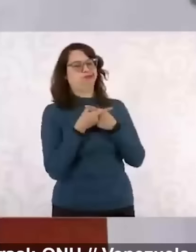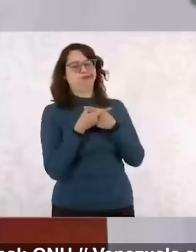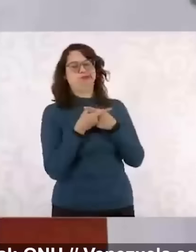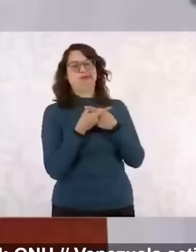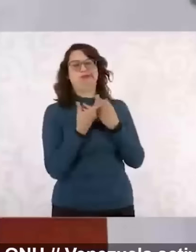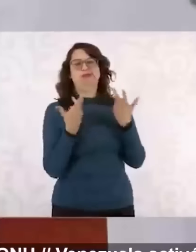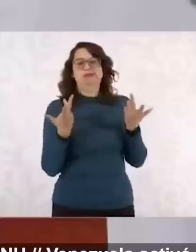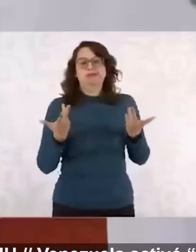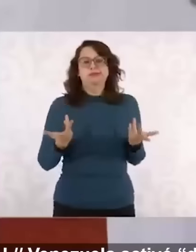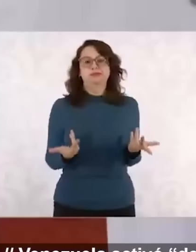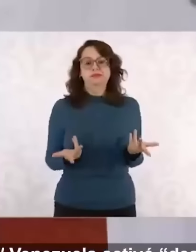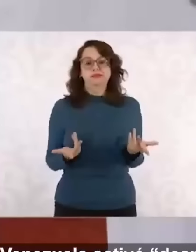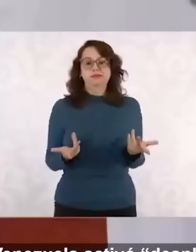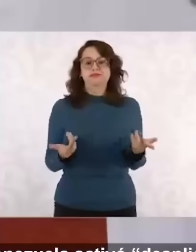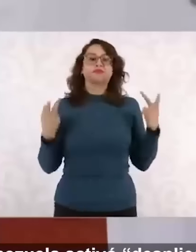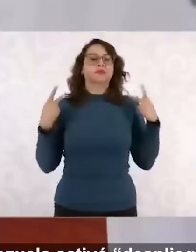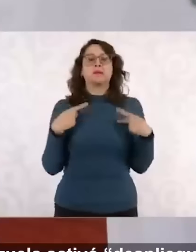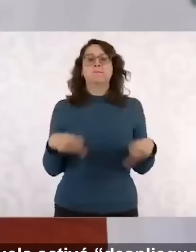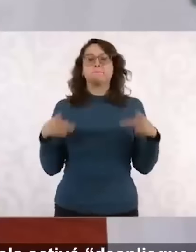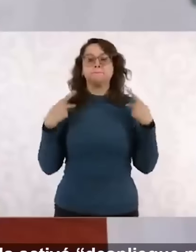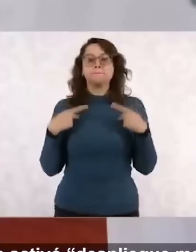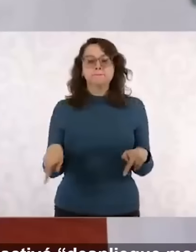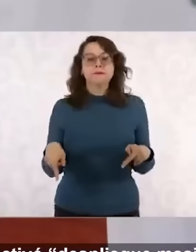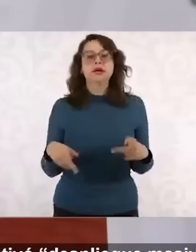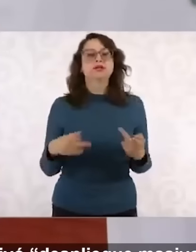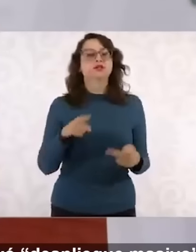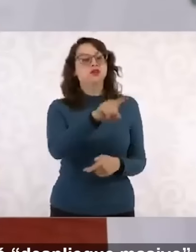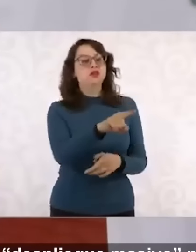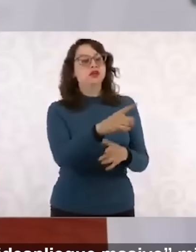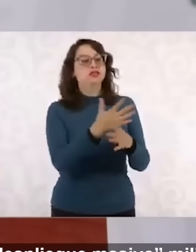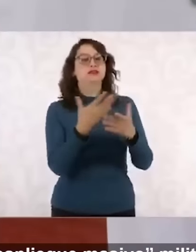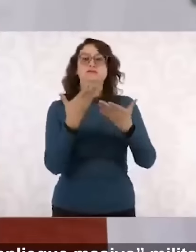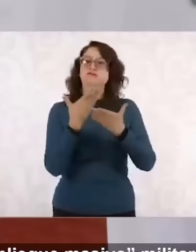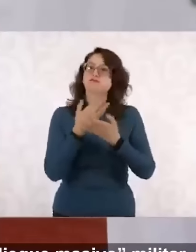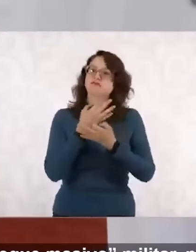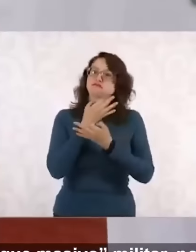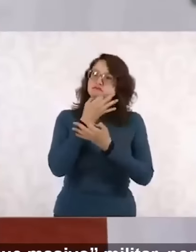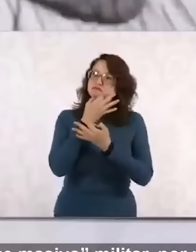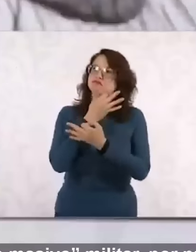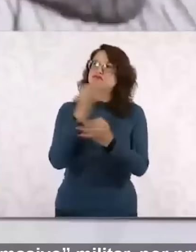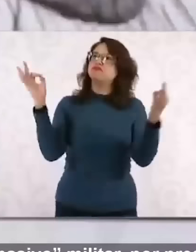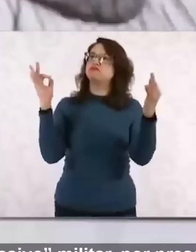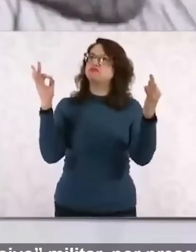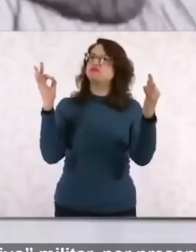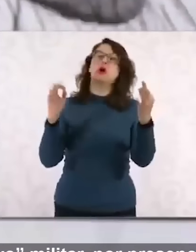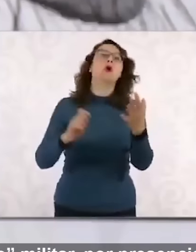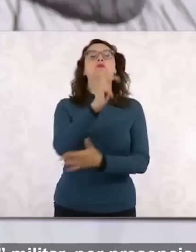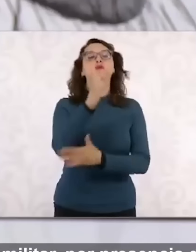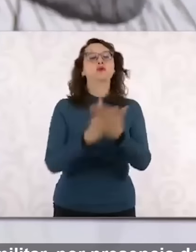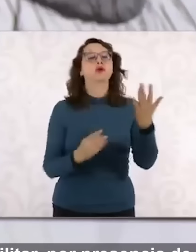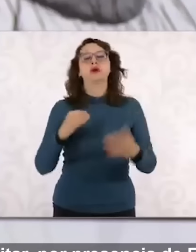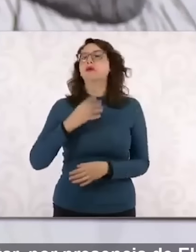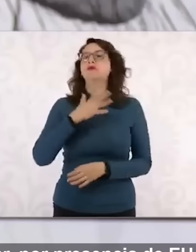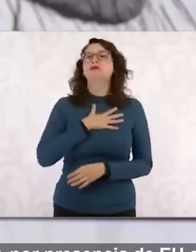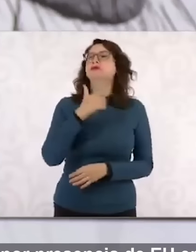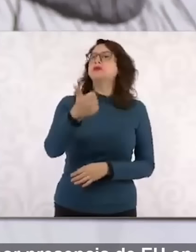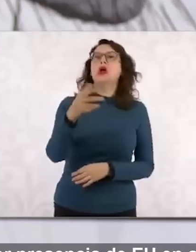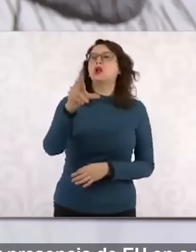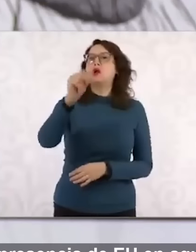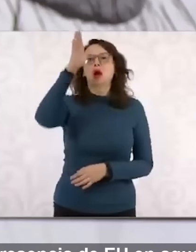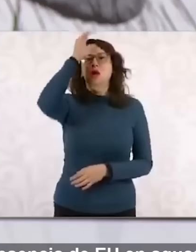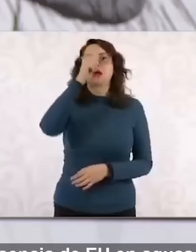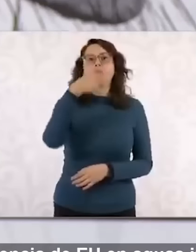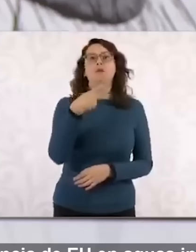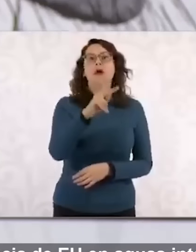Bueno, hay personas que además públicamente dicen que no están de acuerdo con los programas de bienestar y se benefician de